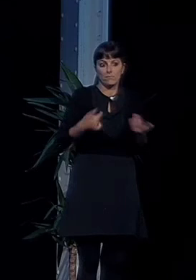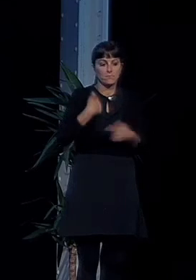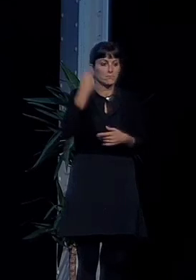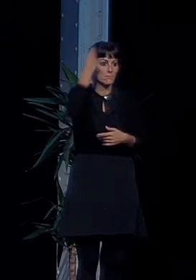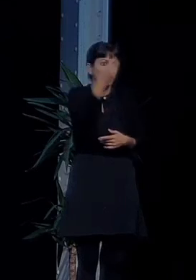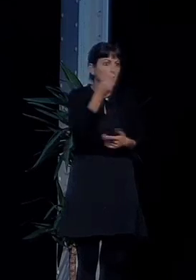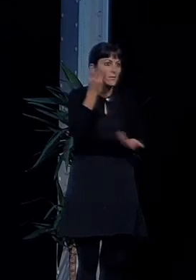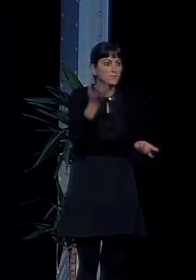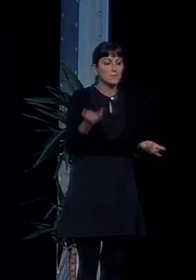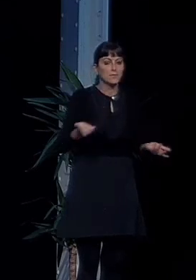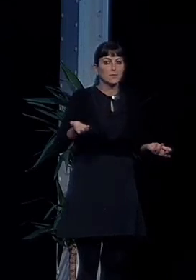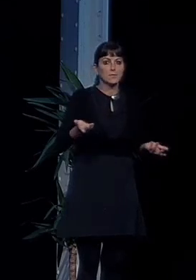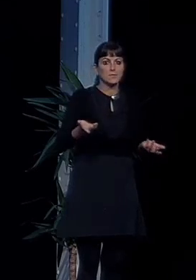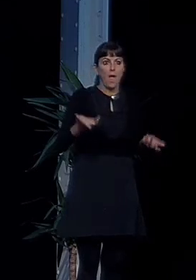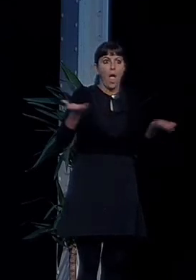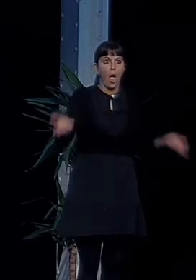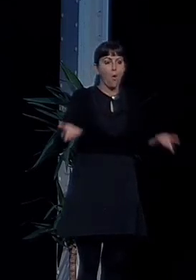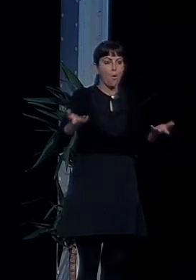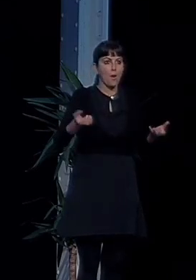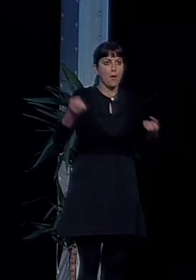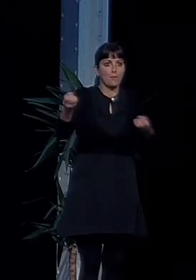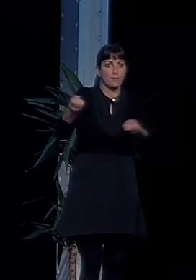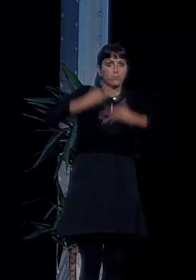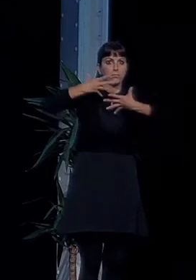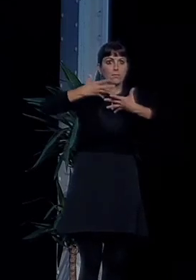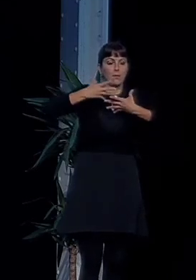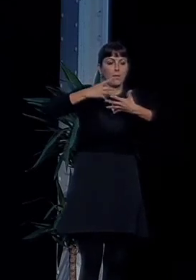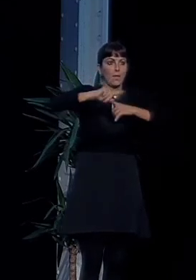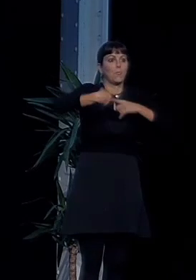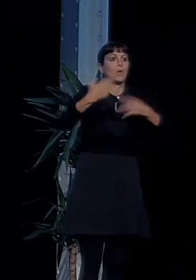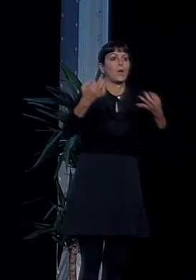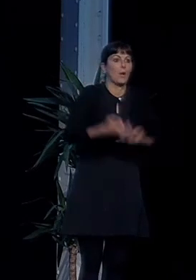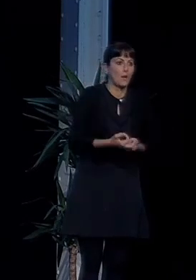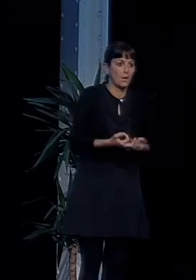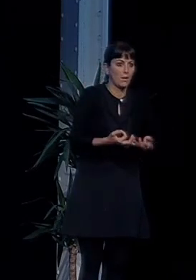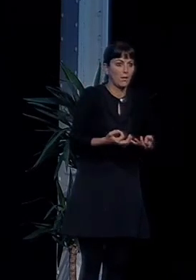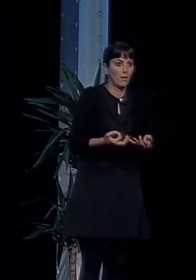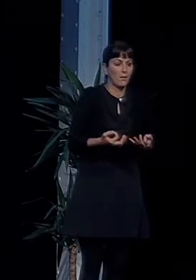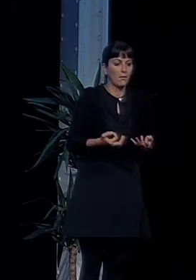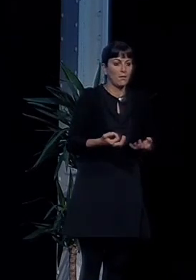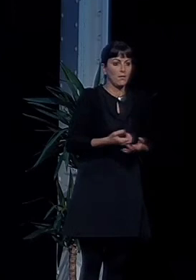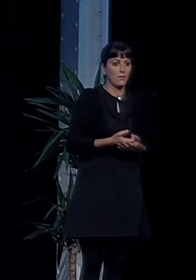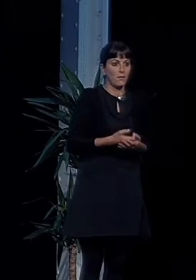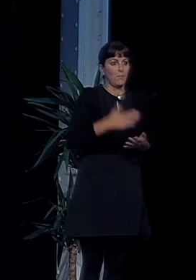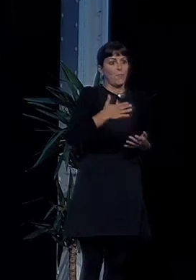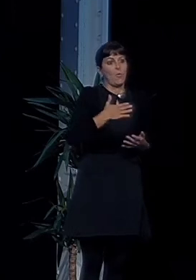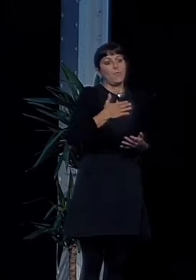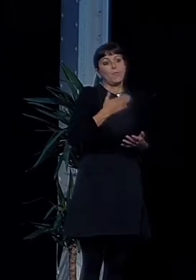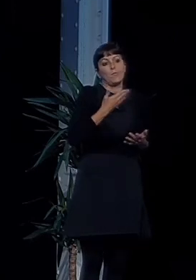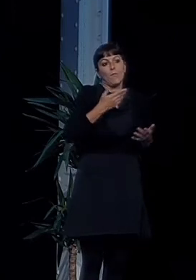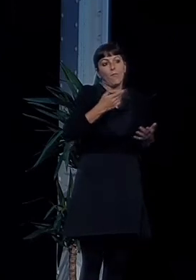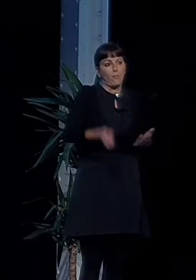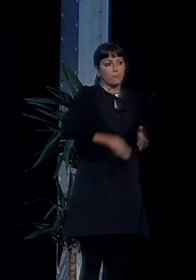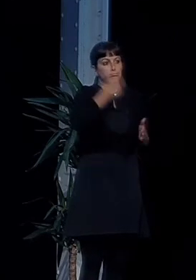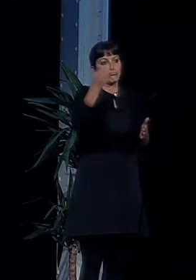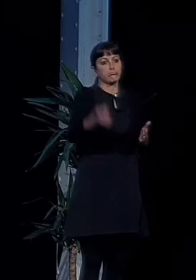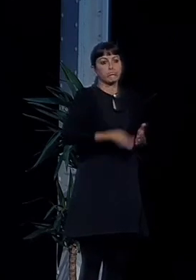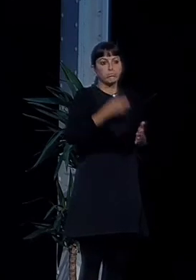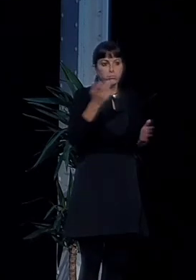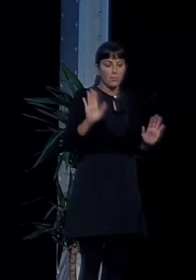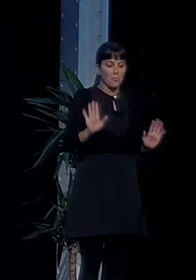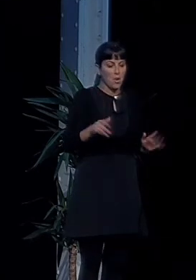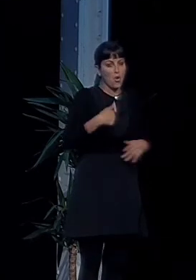bueno, entonces, ¿con todo esto qué? ¿No? Bueno, tampoco voy aquí a aportar, quiero decir, podríamos hacer... Pero bueno, nada,